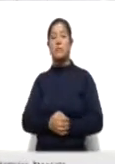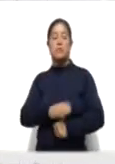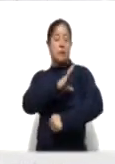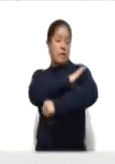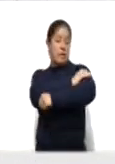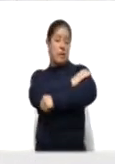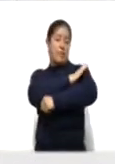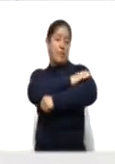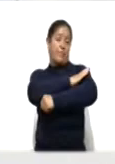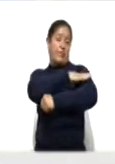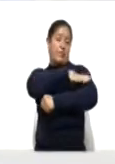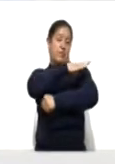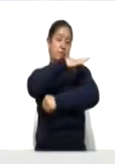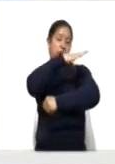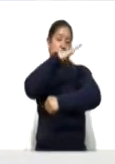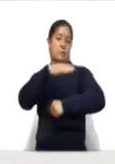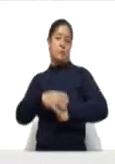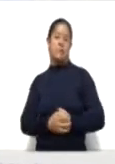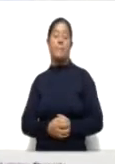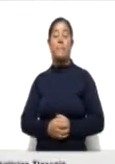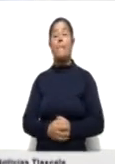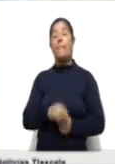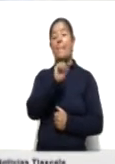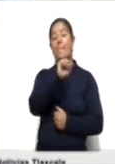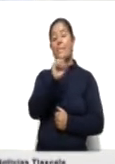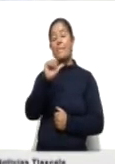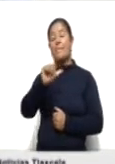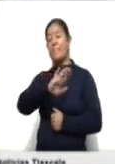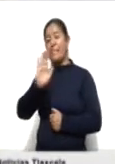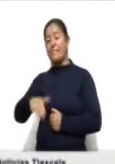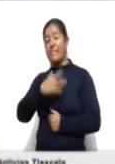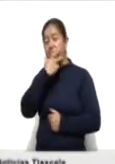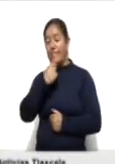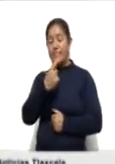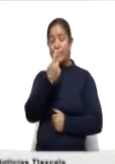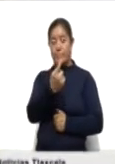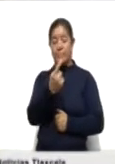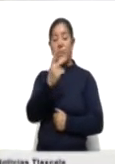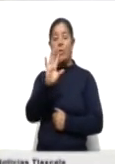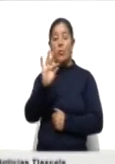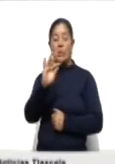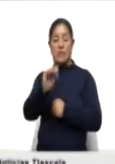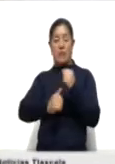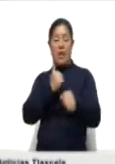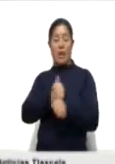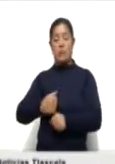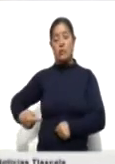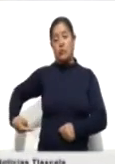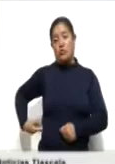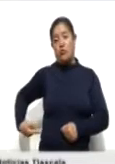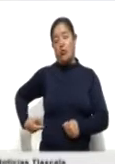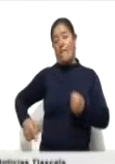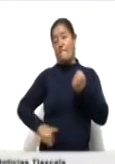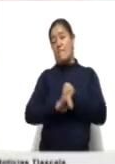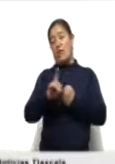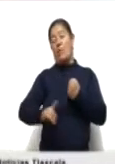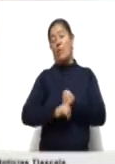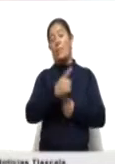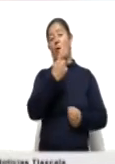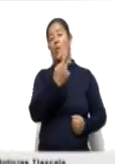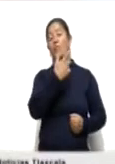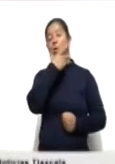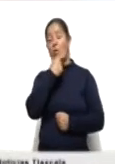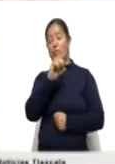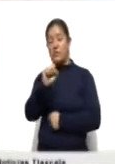hipertensión arterial sistémica. En la CESA, falleció un hombre de 40 años con insuficiencia renal crónica y un masculino de